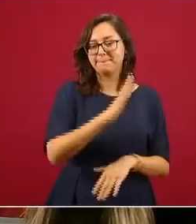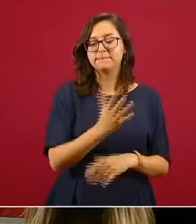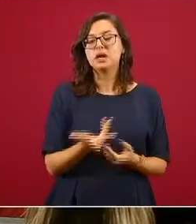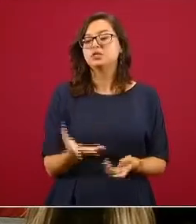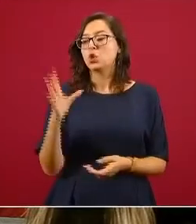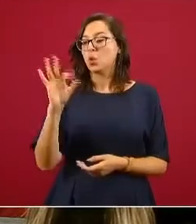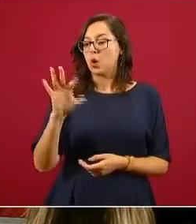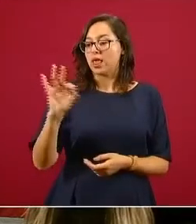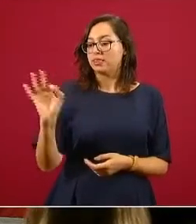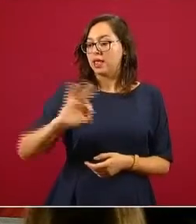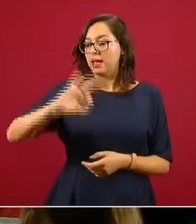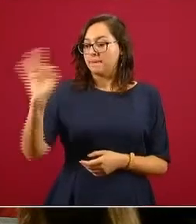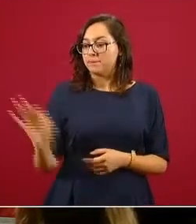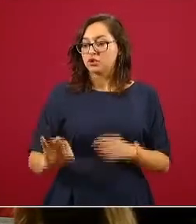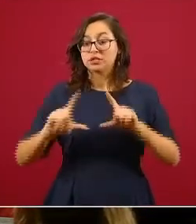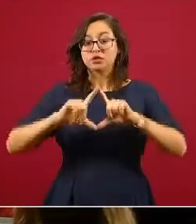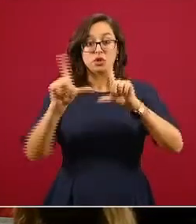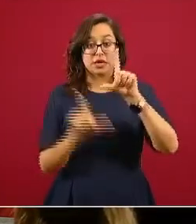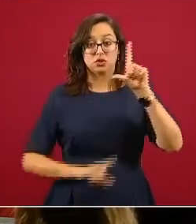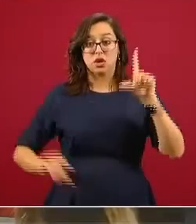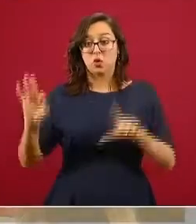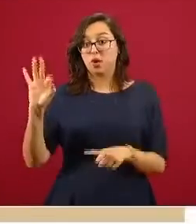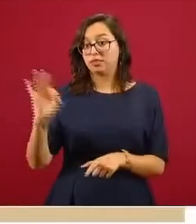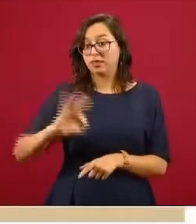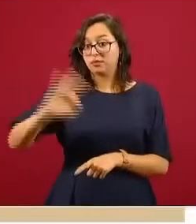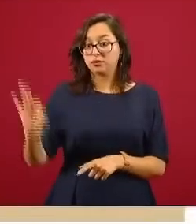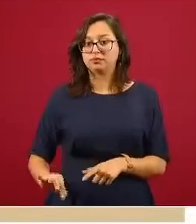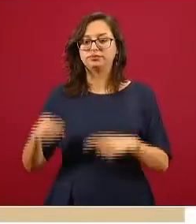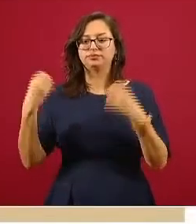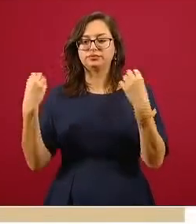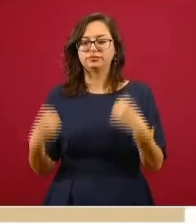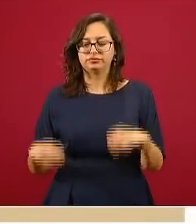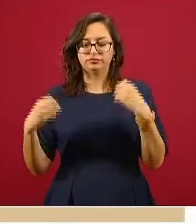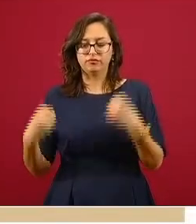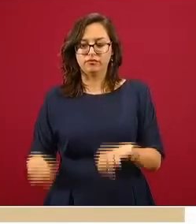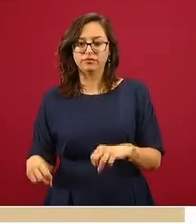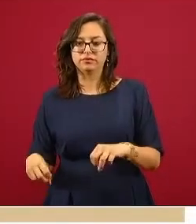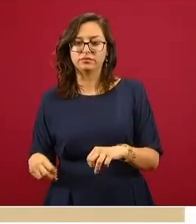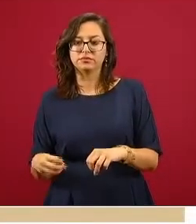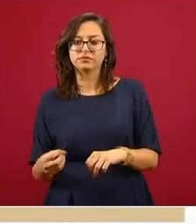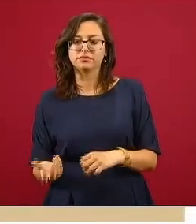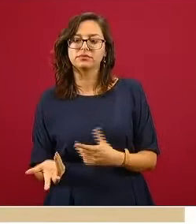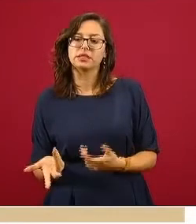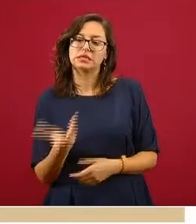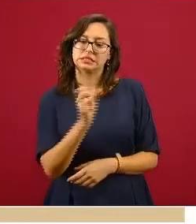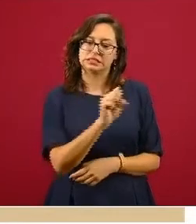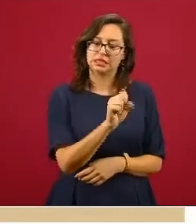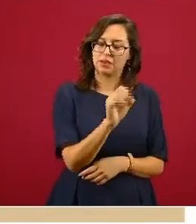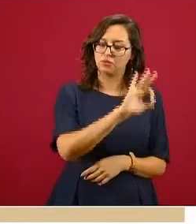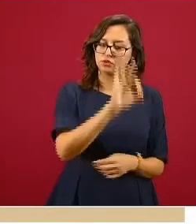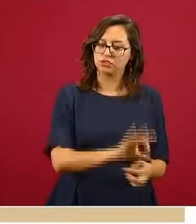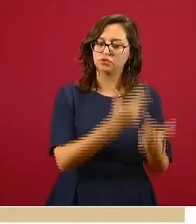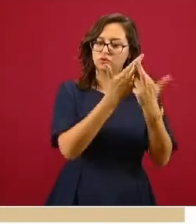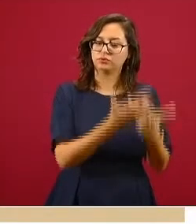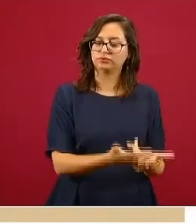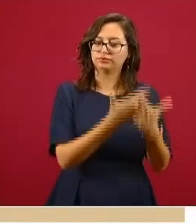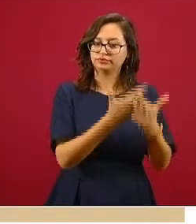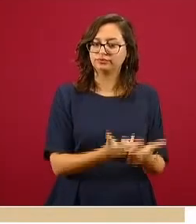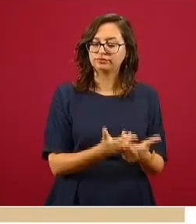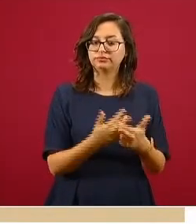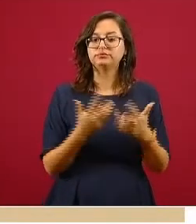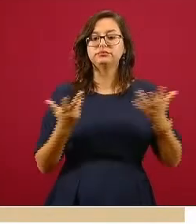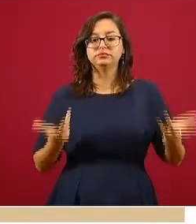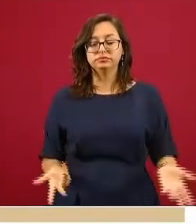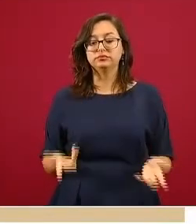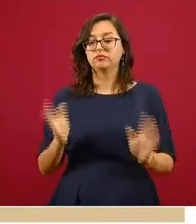son 40% a nivel nacional y ya es un segundo día consecutivo en donde todas las